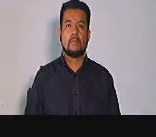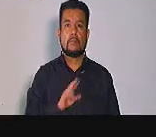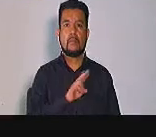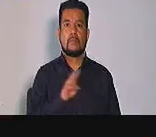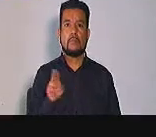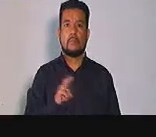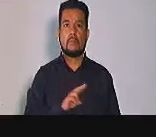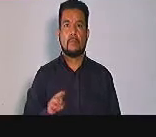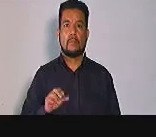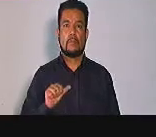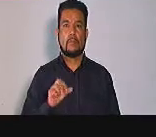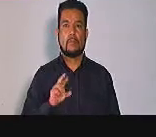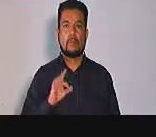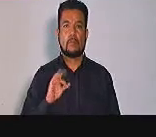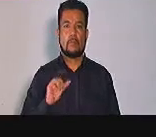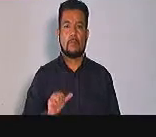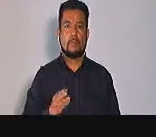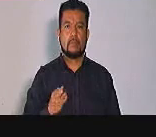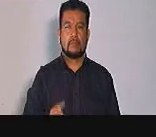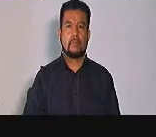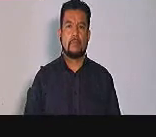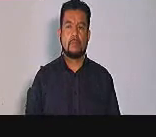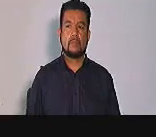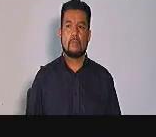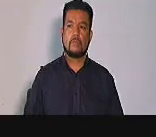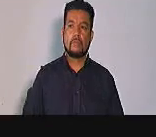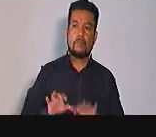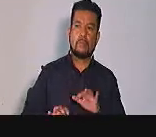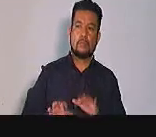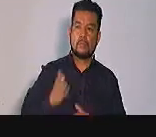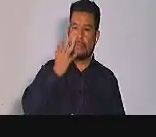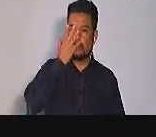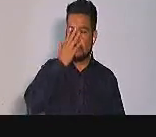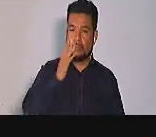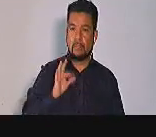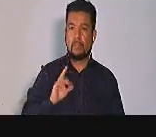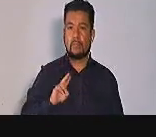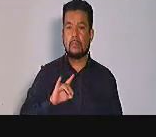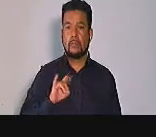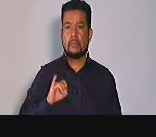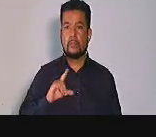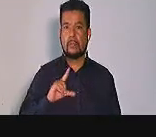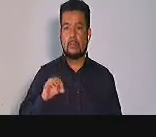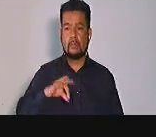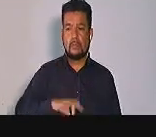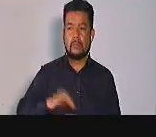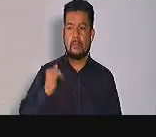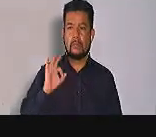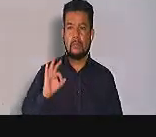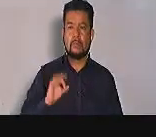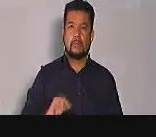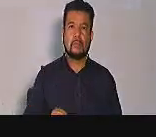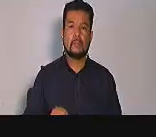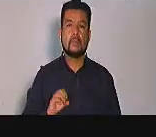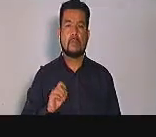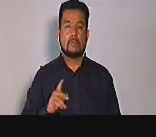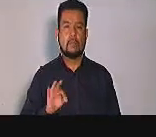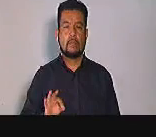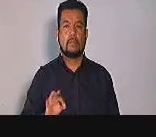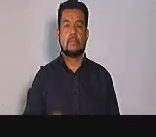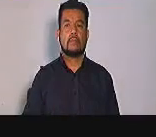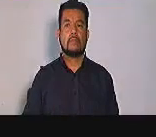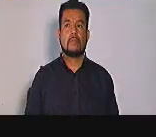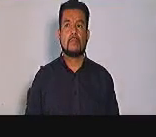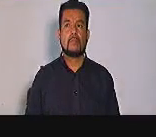Sarta López Ricardo Augusto. Secretario, qué pena, Lisandro Trujillo vota sí. O sea, el Trujillo copiado,